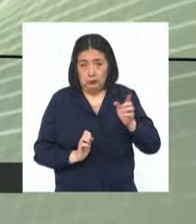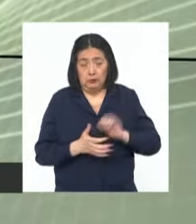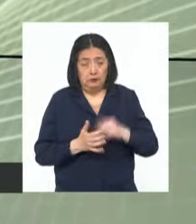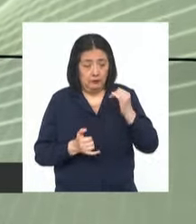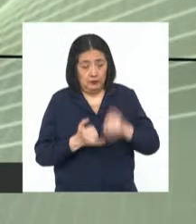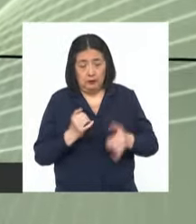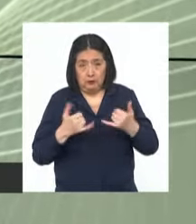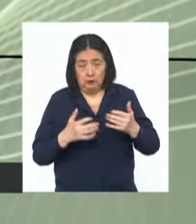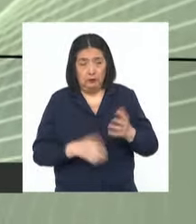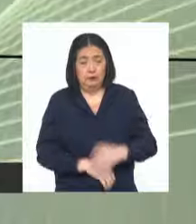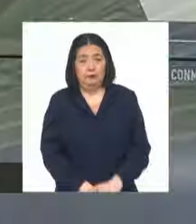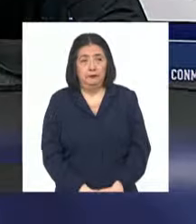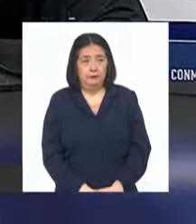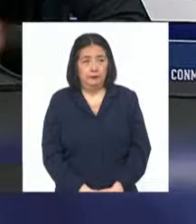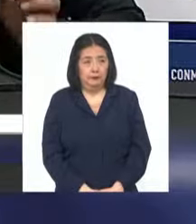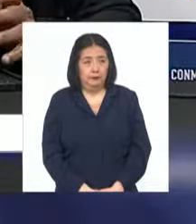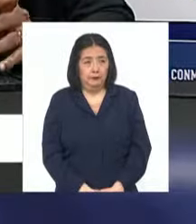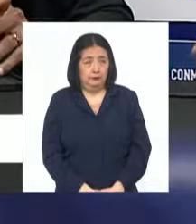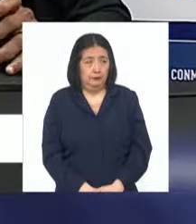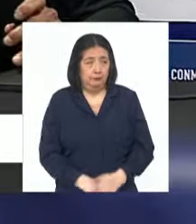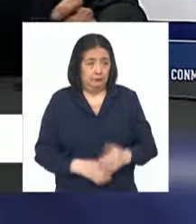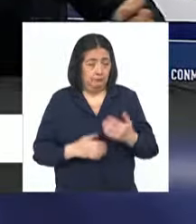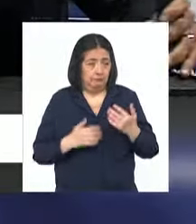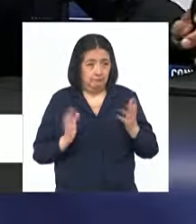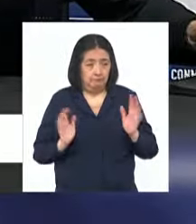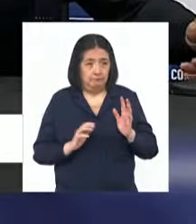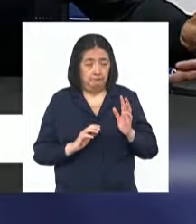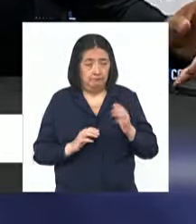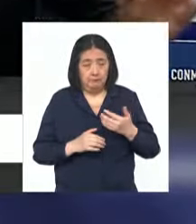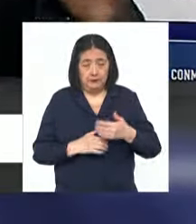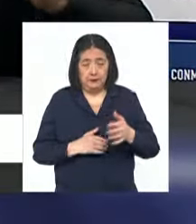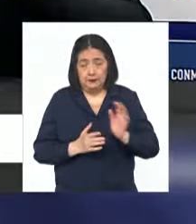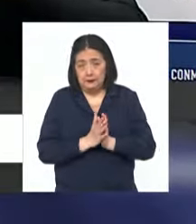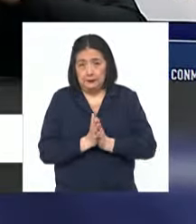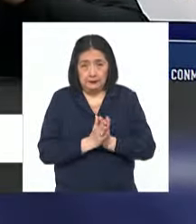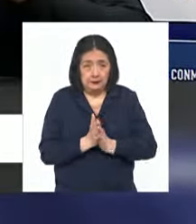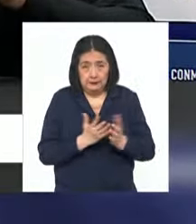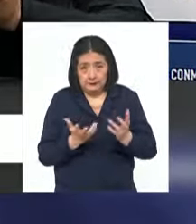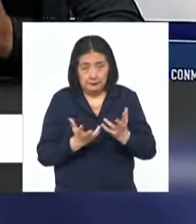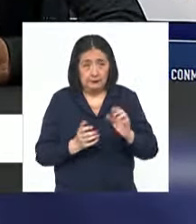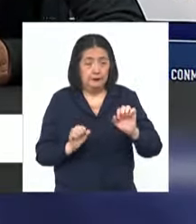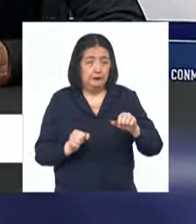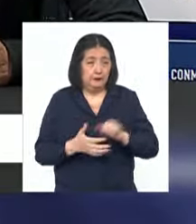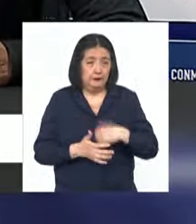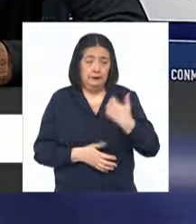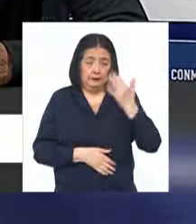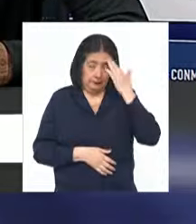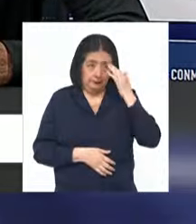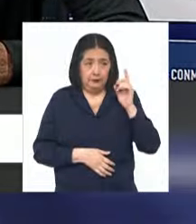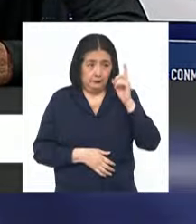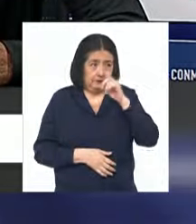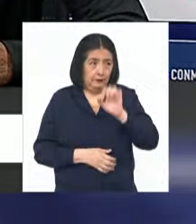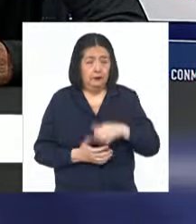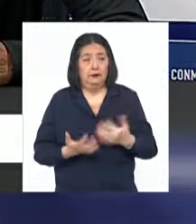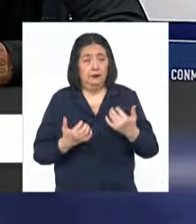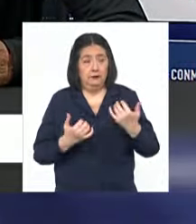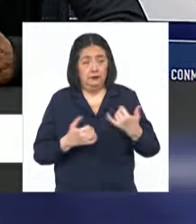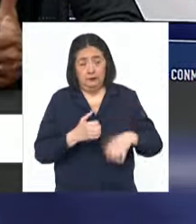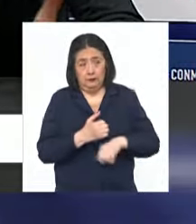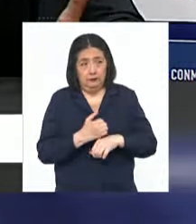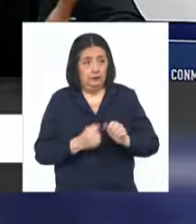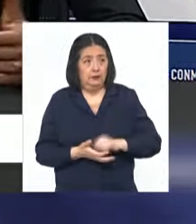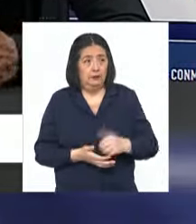al finalizar el encuentro. Más allá de la expectativa que había, sabíamos de la dificultad del partido, ¿no?